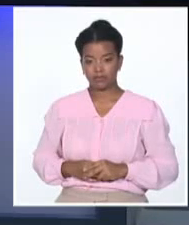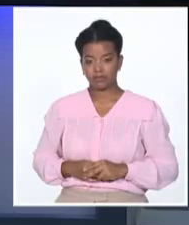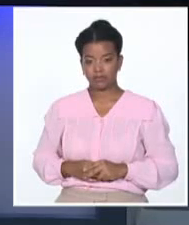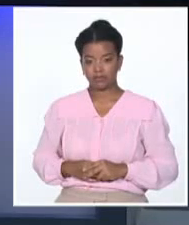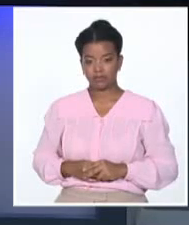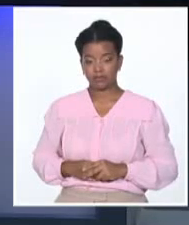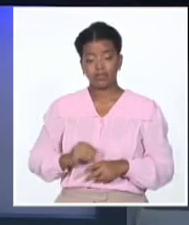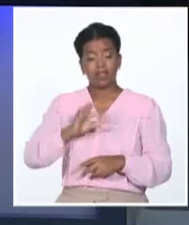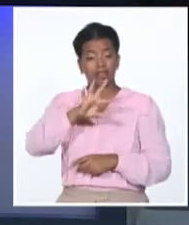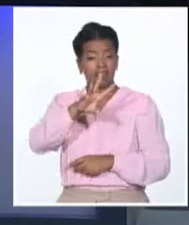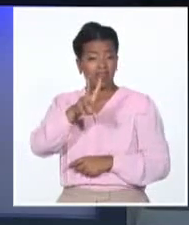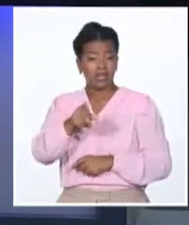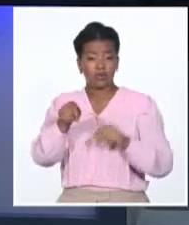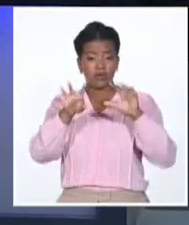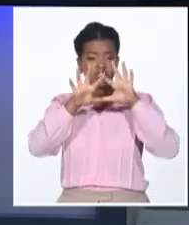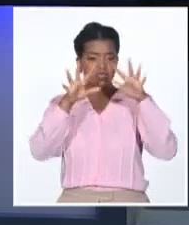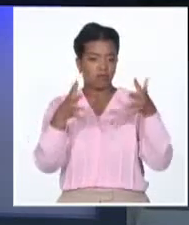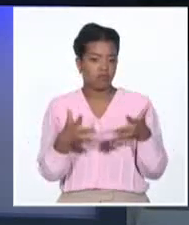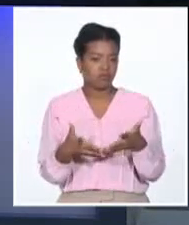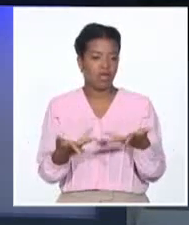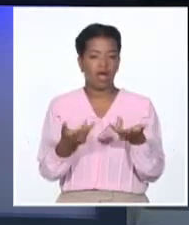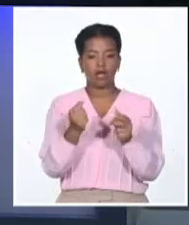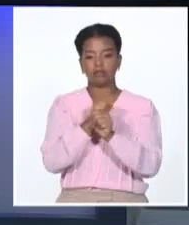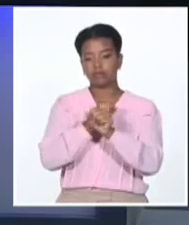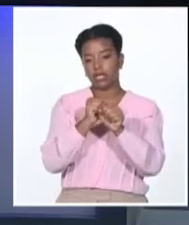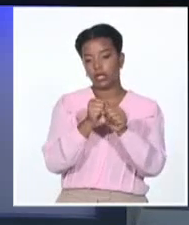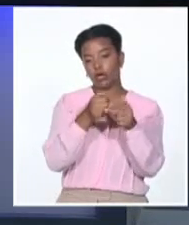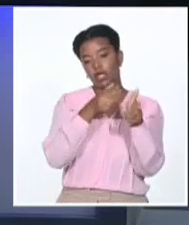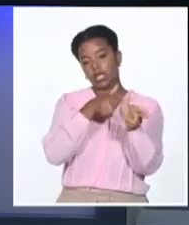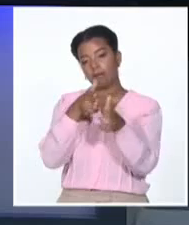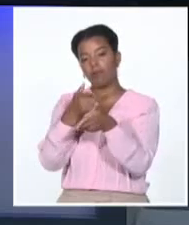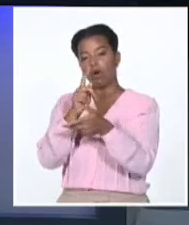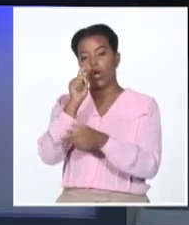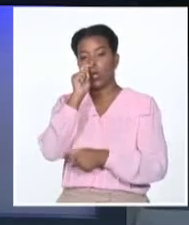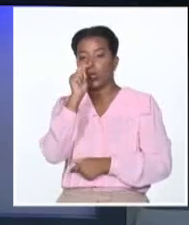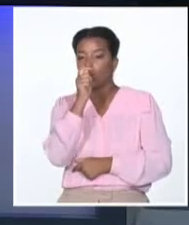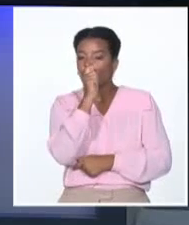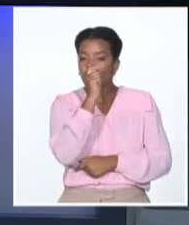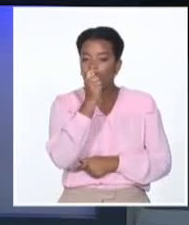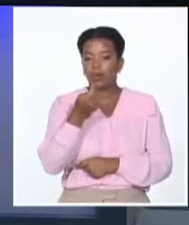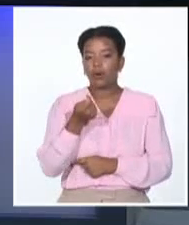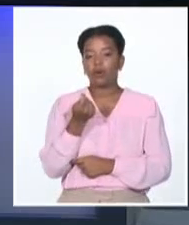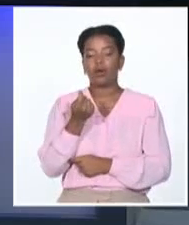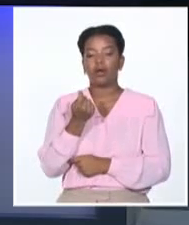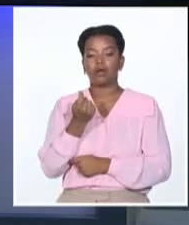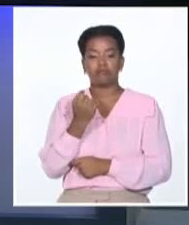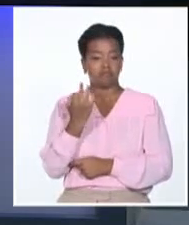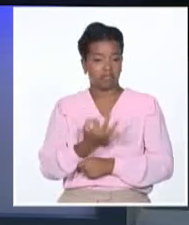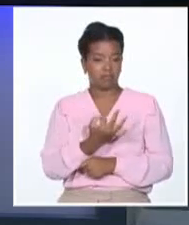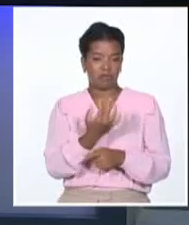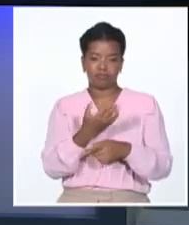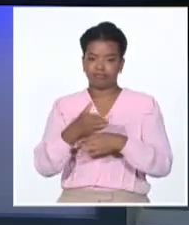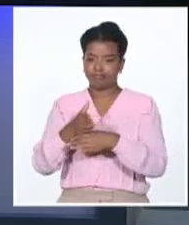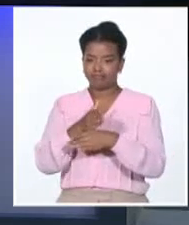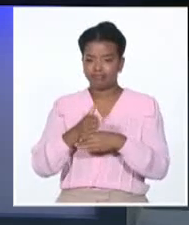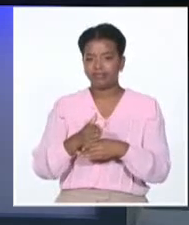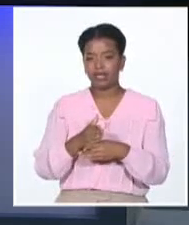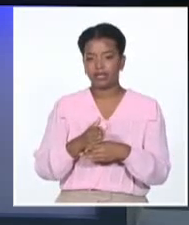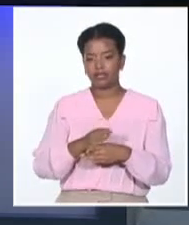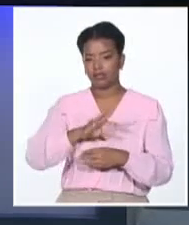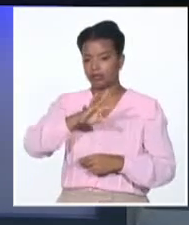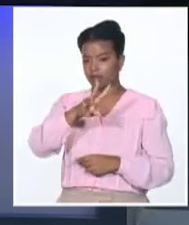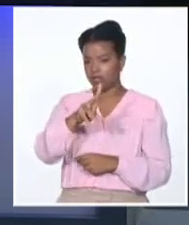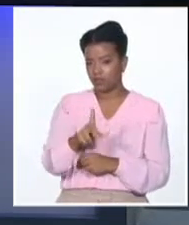delincuencia a escala global: el terrorismo, el tráfico ilícito de drogas, de migrantes y trata de personas, también la delincuencia organizada,